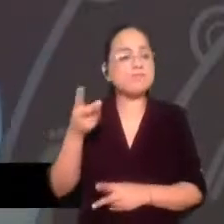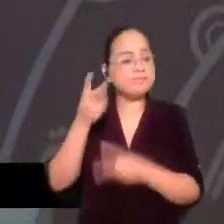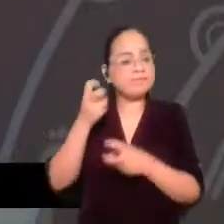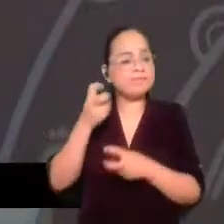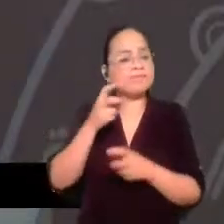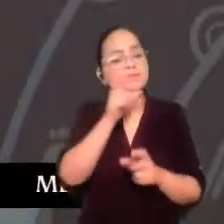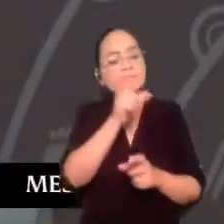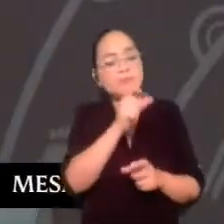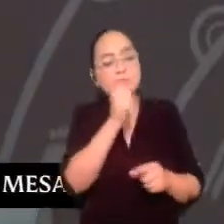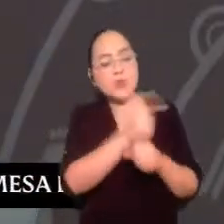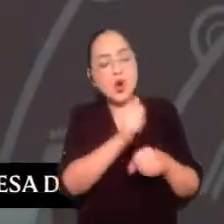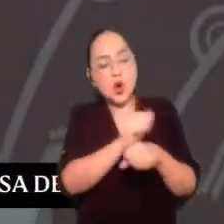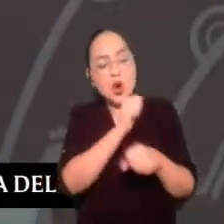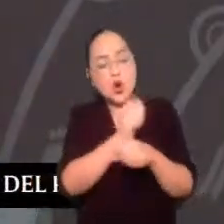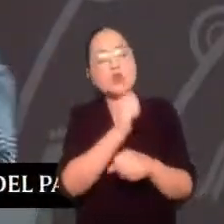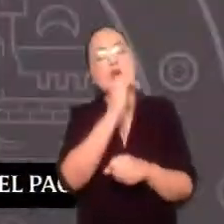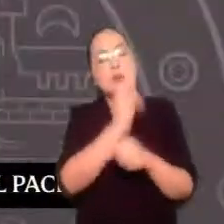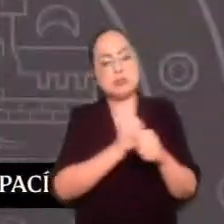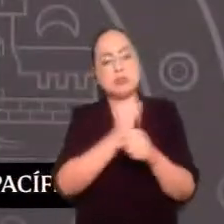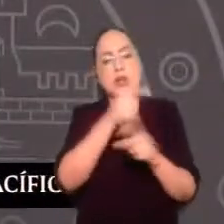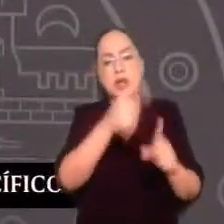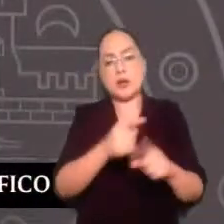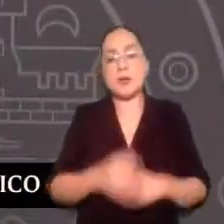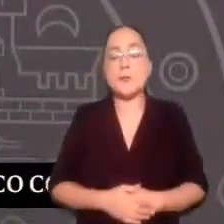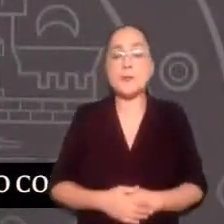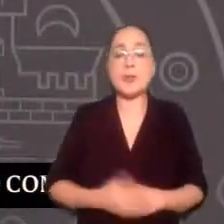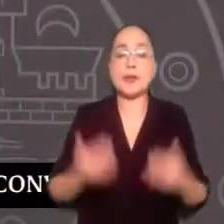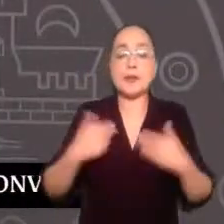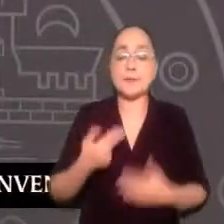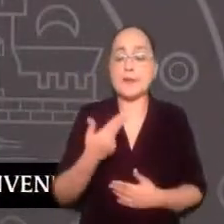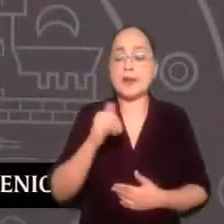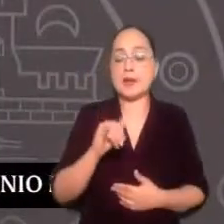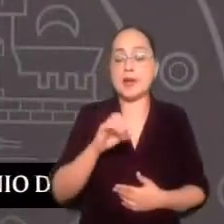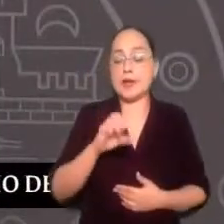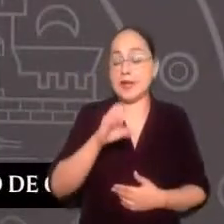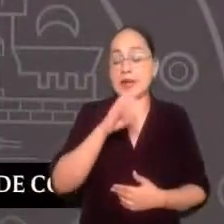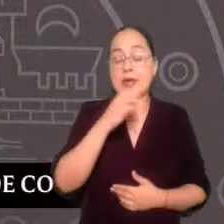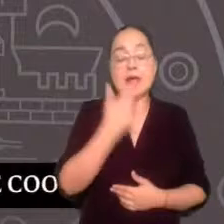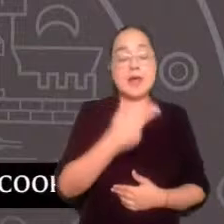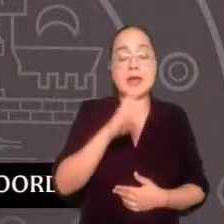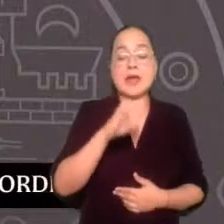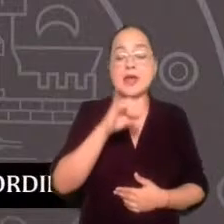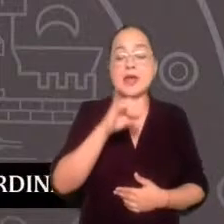nuestras consideraciones. Gracias. Heidi Fonseca, de Luz Noticias.